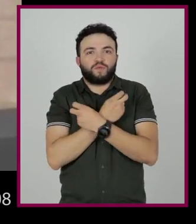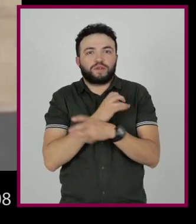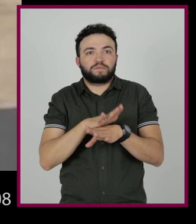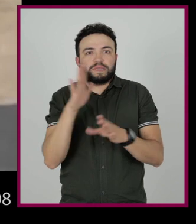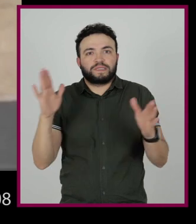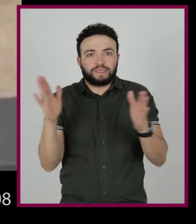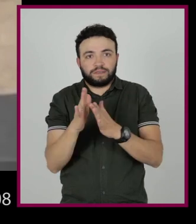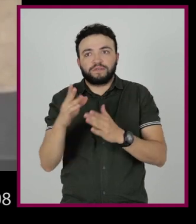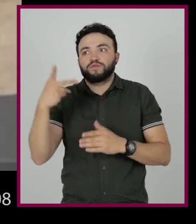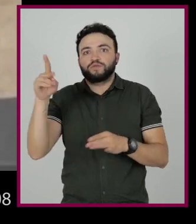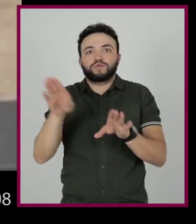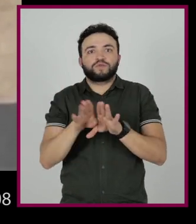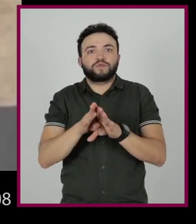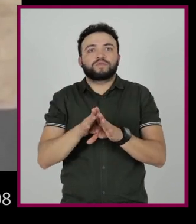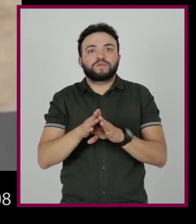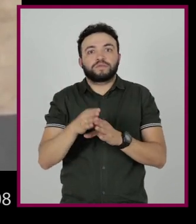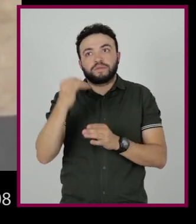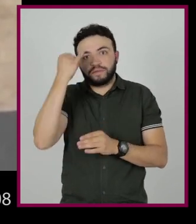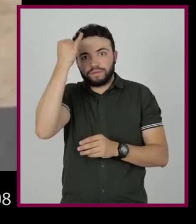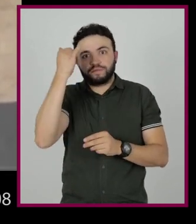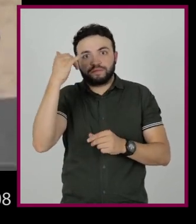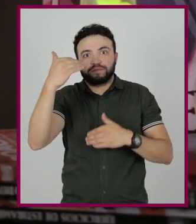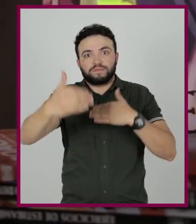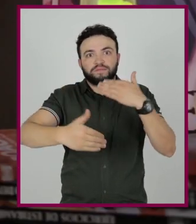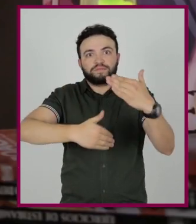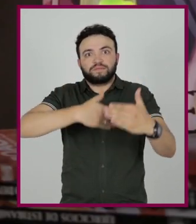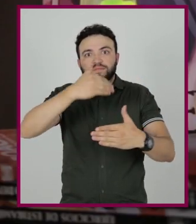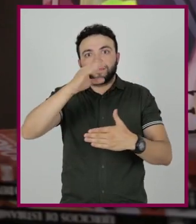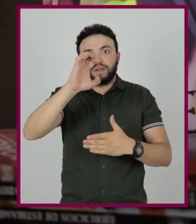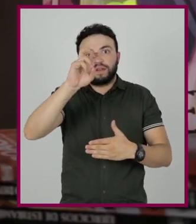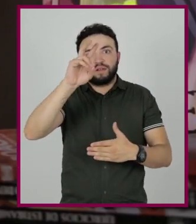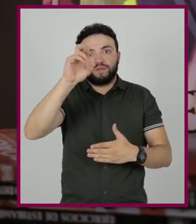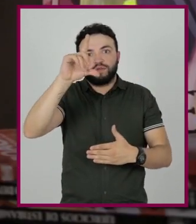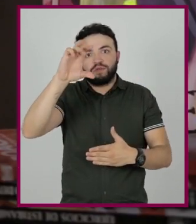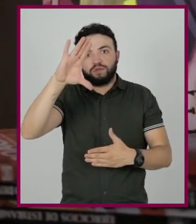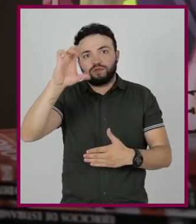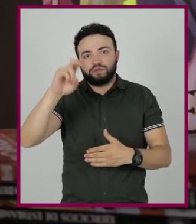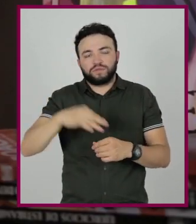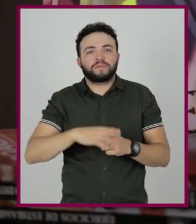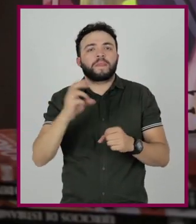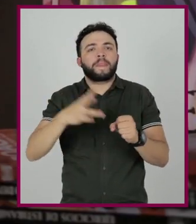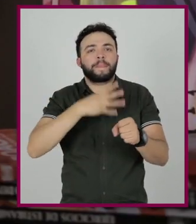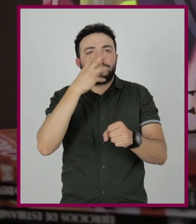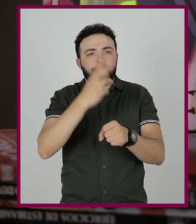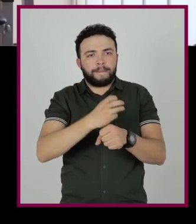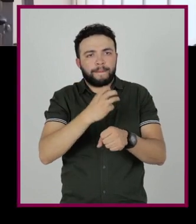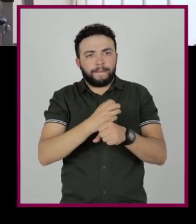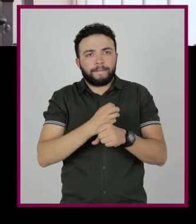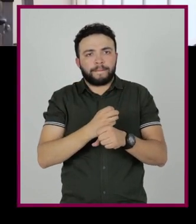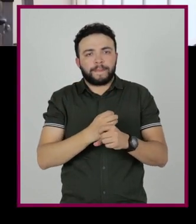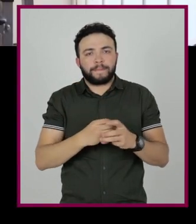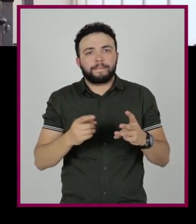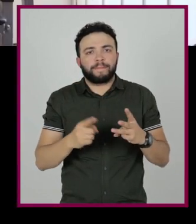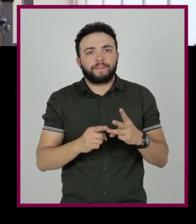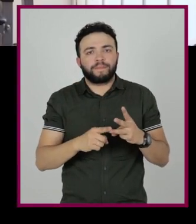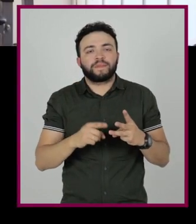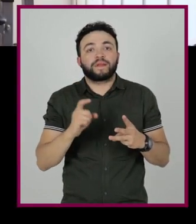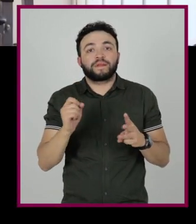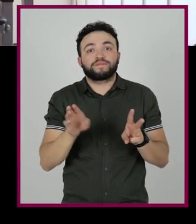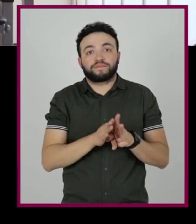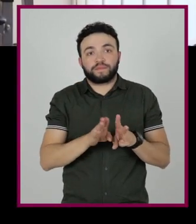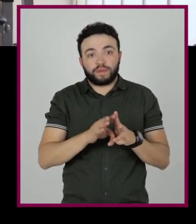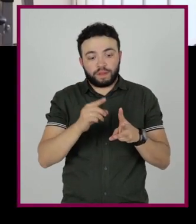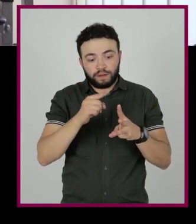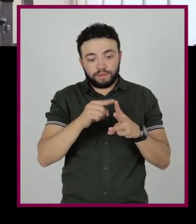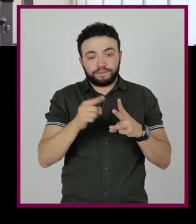pruebas a favor de su teoría de la evolución. Una vez resueltas estas preguntas, podemos pasar a la tercera. Aquí entran las consecuencias